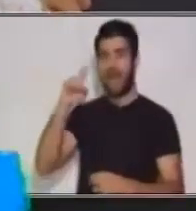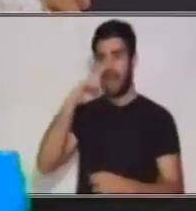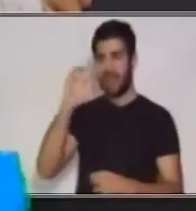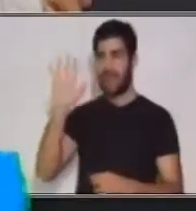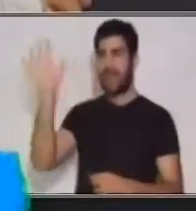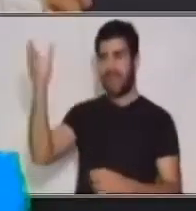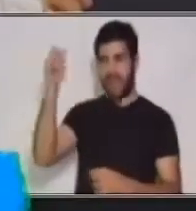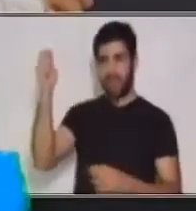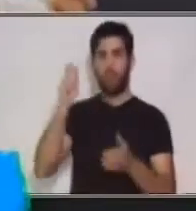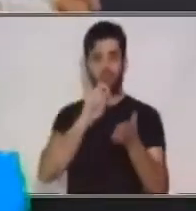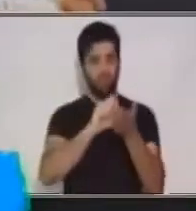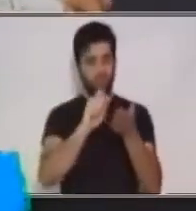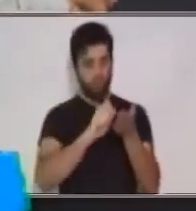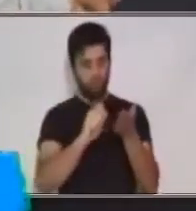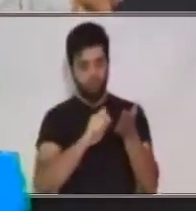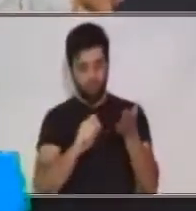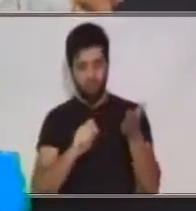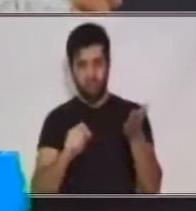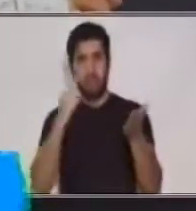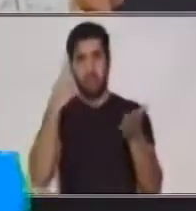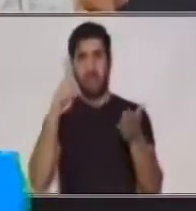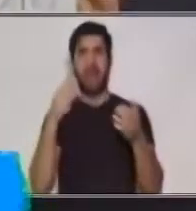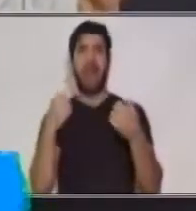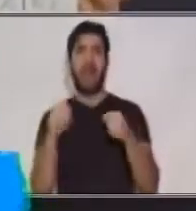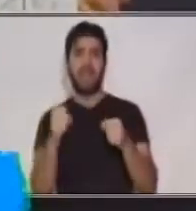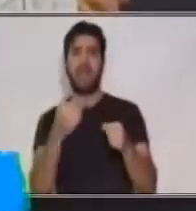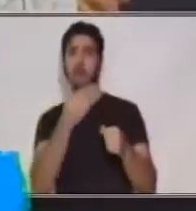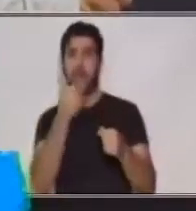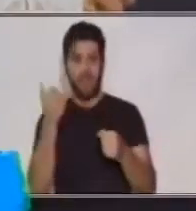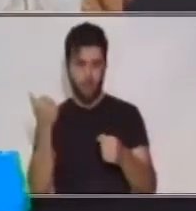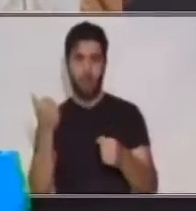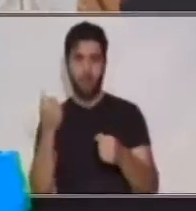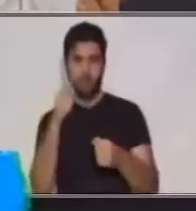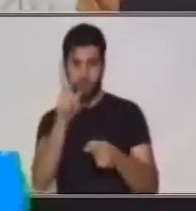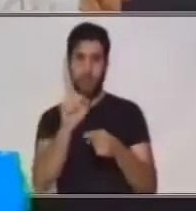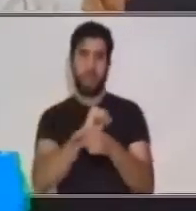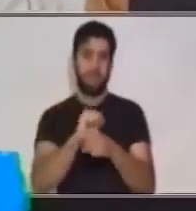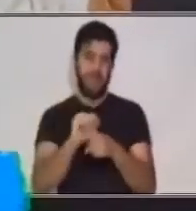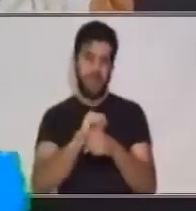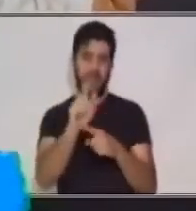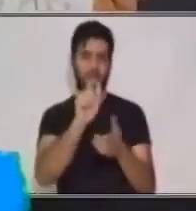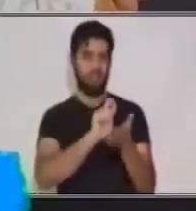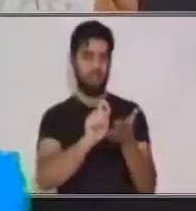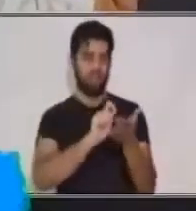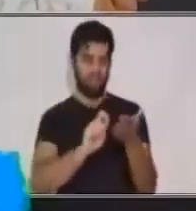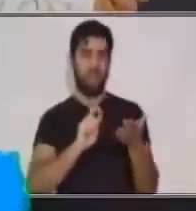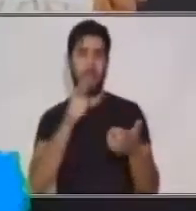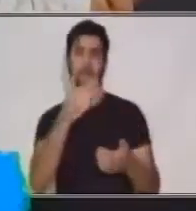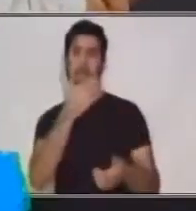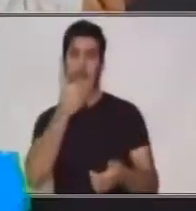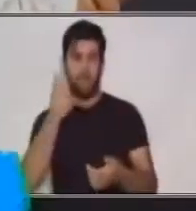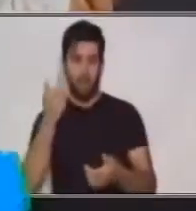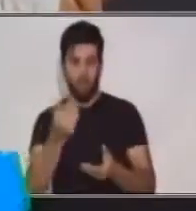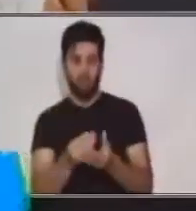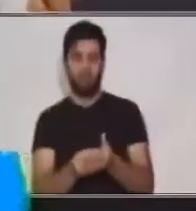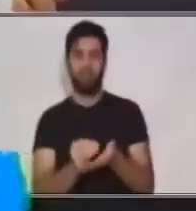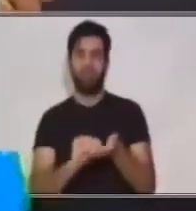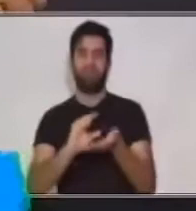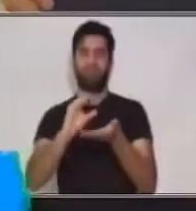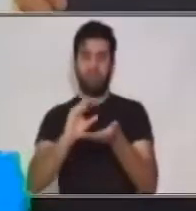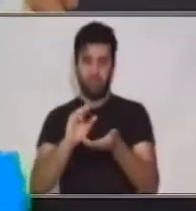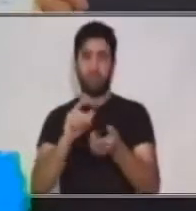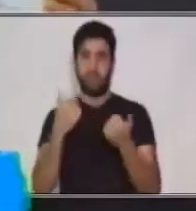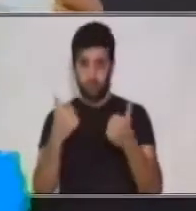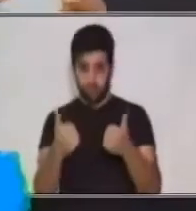tenemos nuestras instrucciones para empezar a crear nuestro portafolio. Tenemos